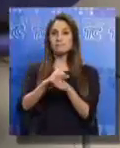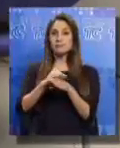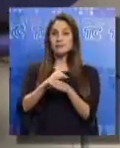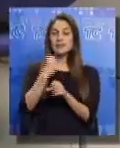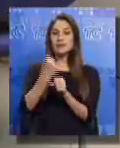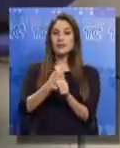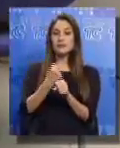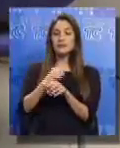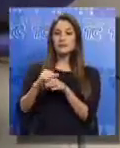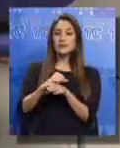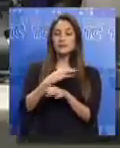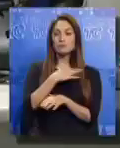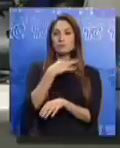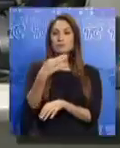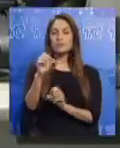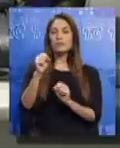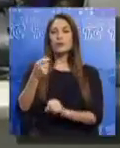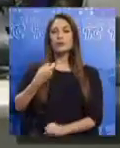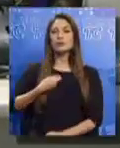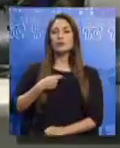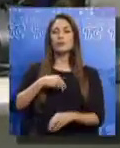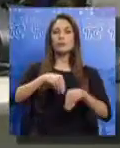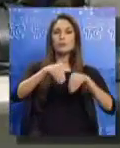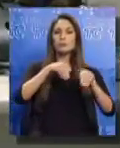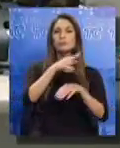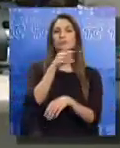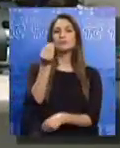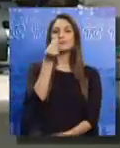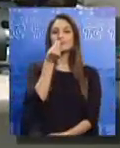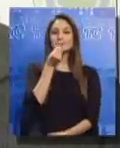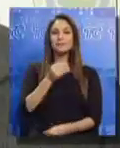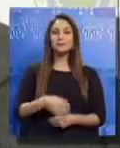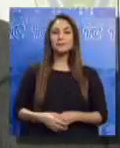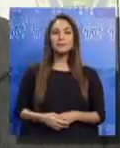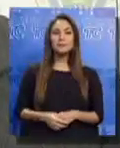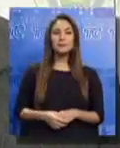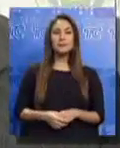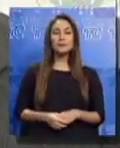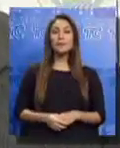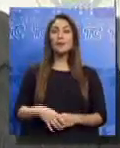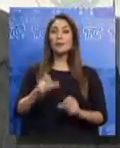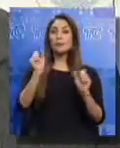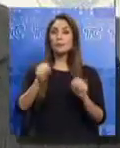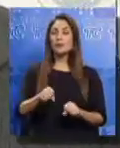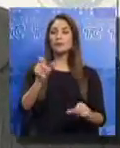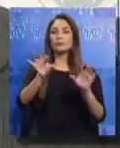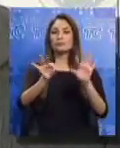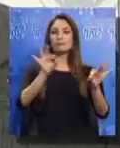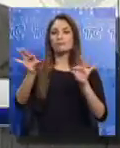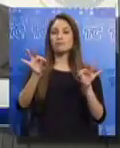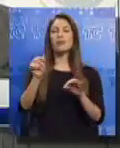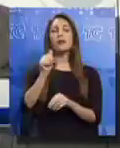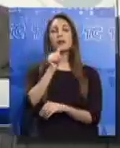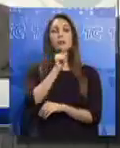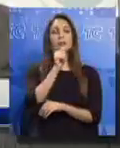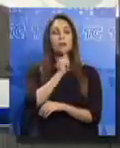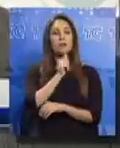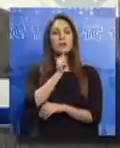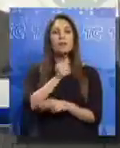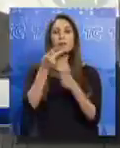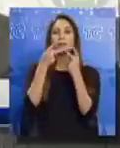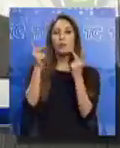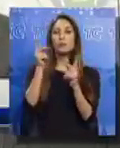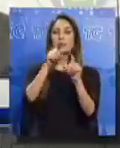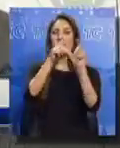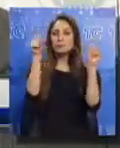reconocimiento de $122 por movilización y alimentación. El potencial de tener jóvenes en empresa pública y privada va a desarrollar e impulsar